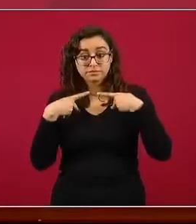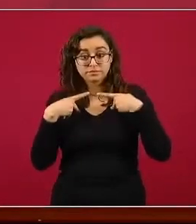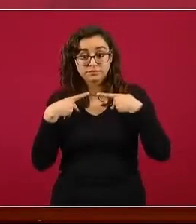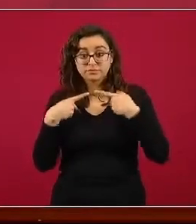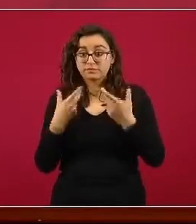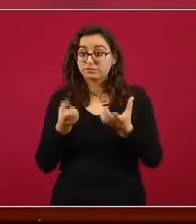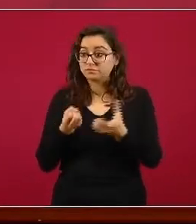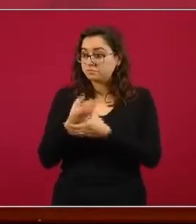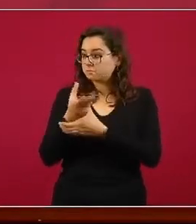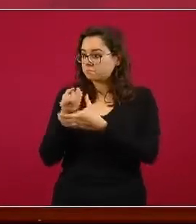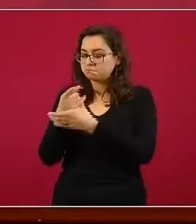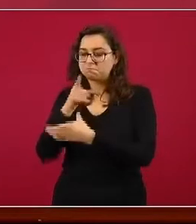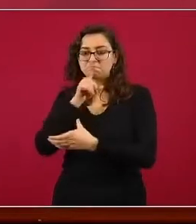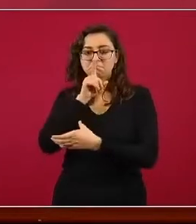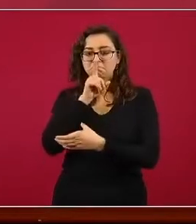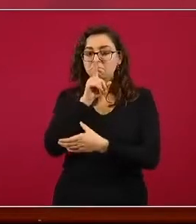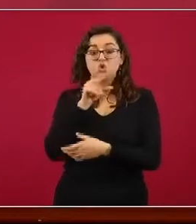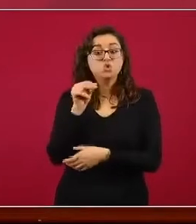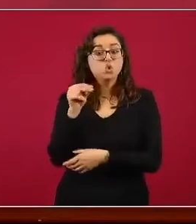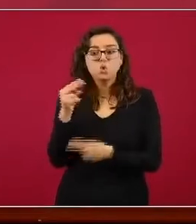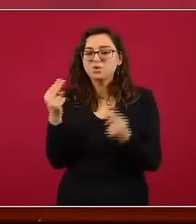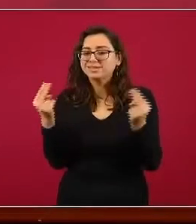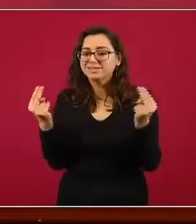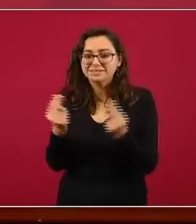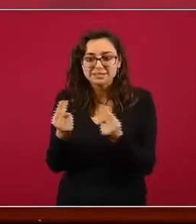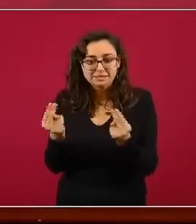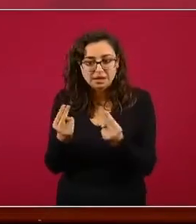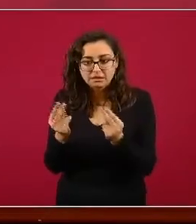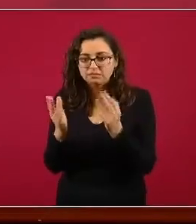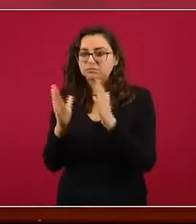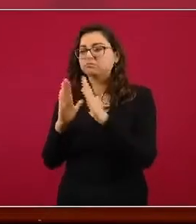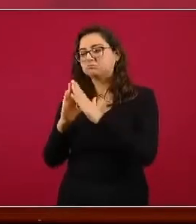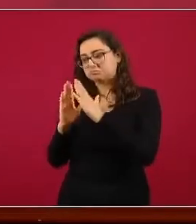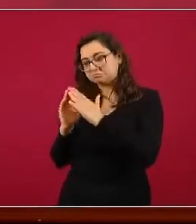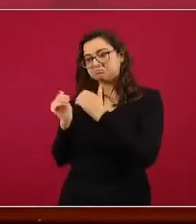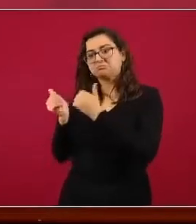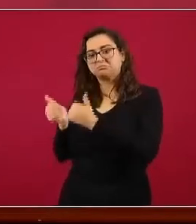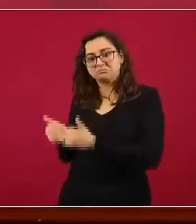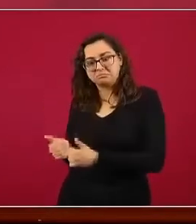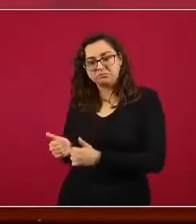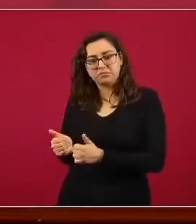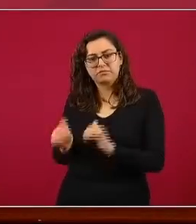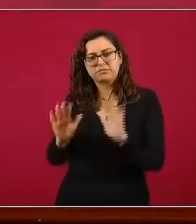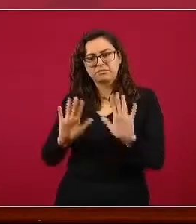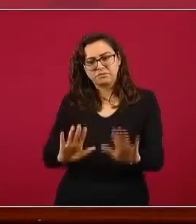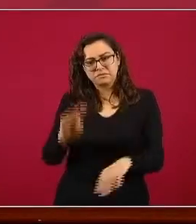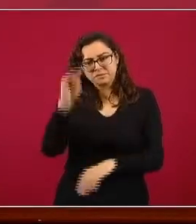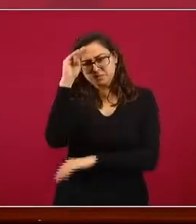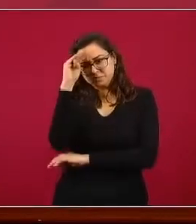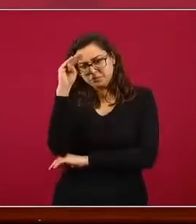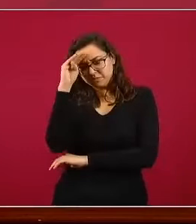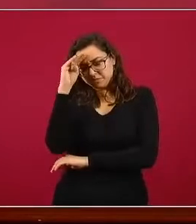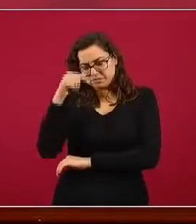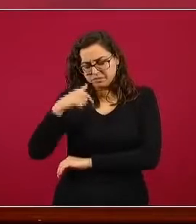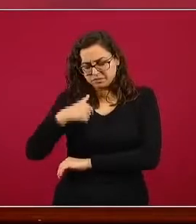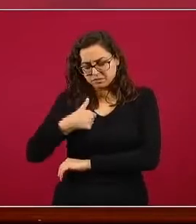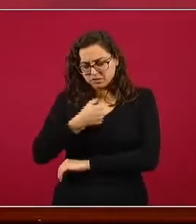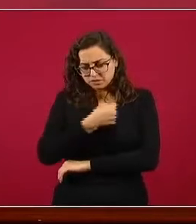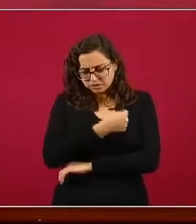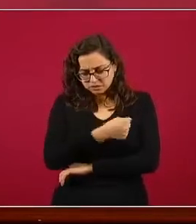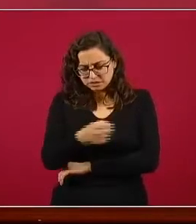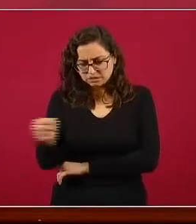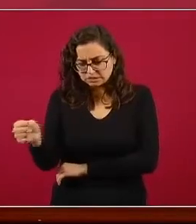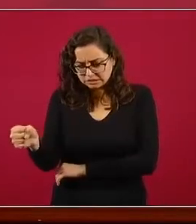evitan salir de casa cuando no es indispensable, se hacen incluso el análisis al llegar a la puerta,